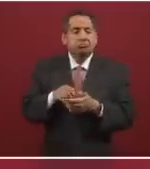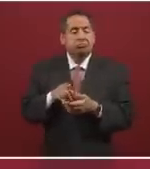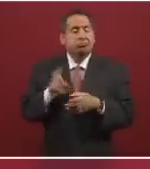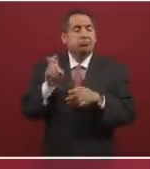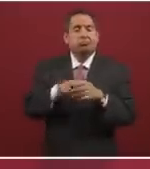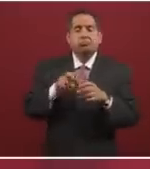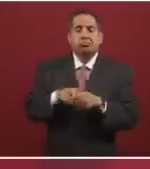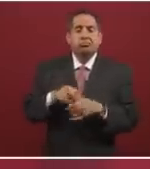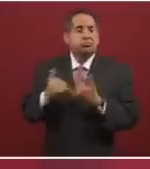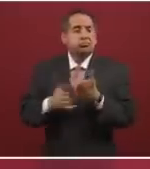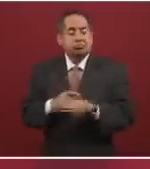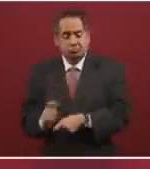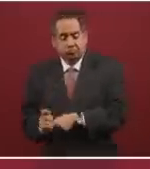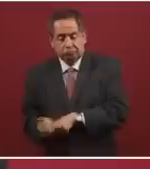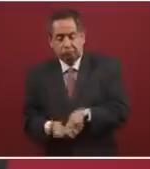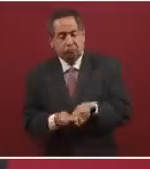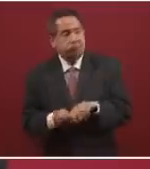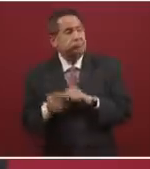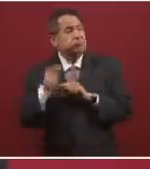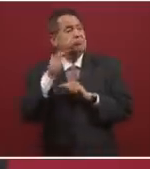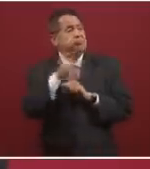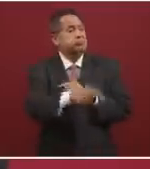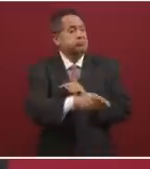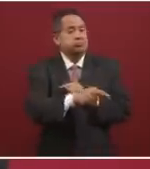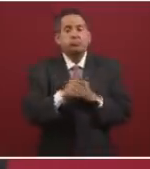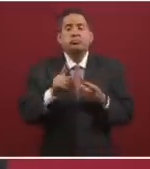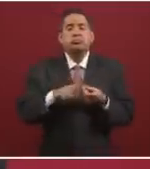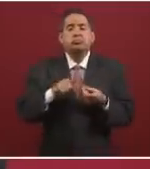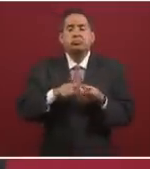usaban los helicópteros del gobierno.